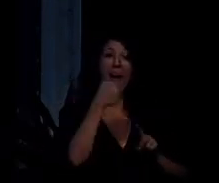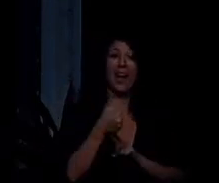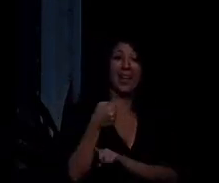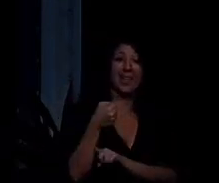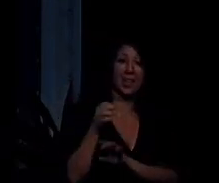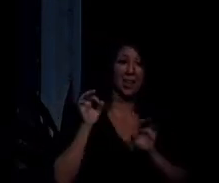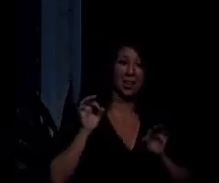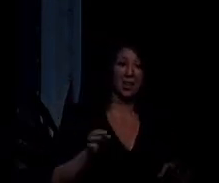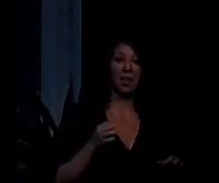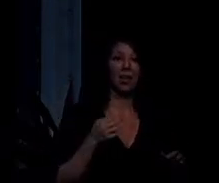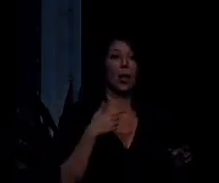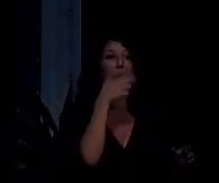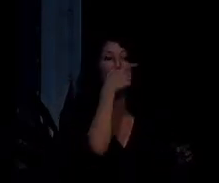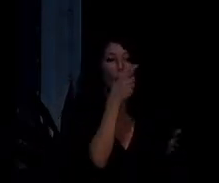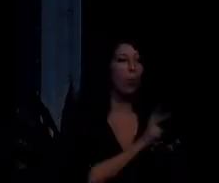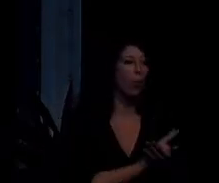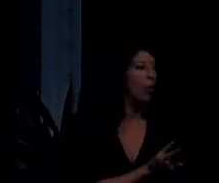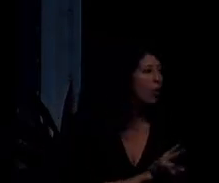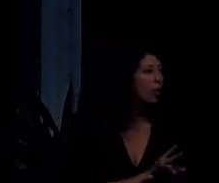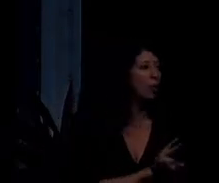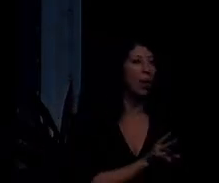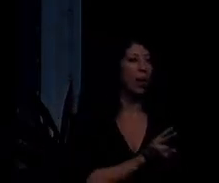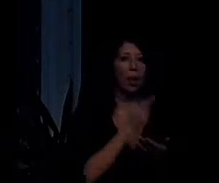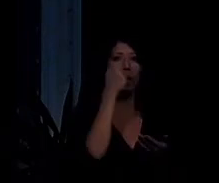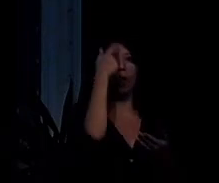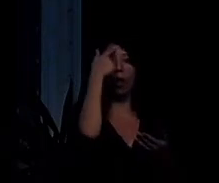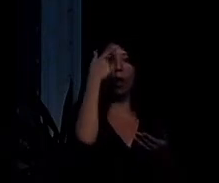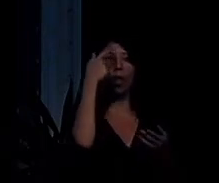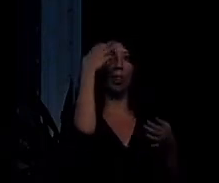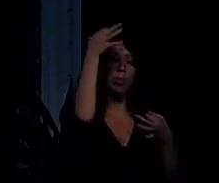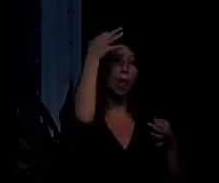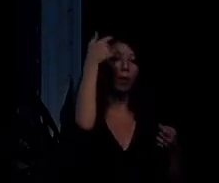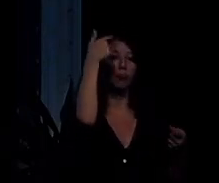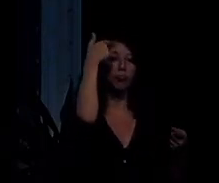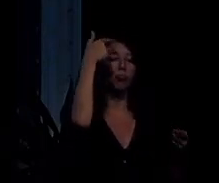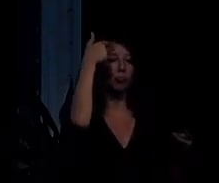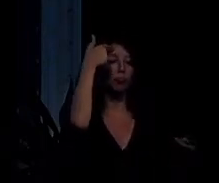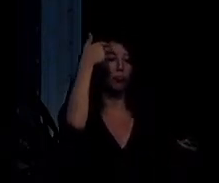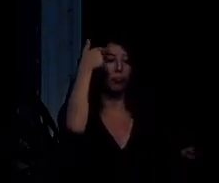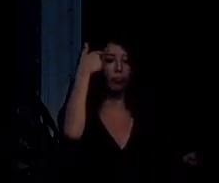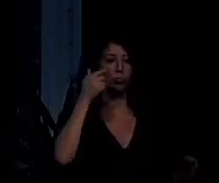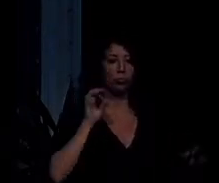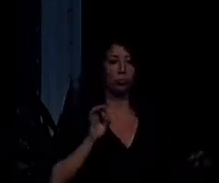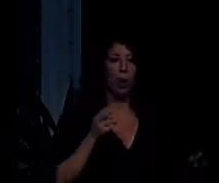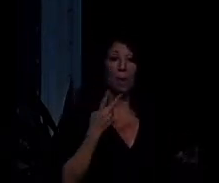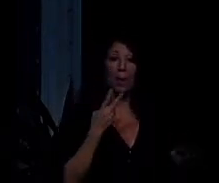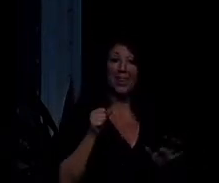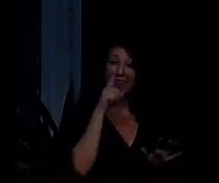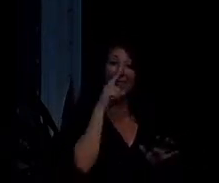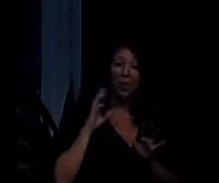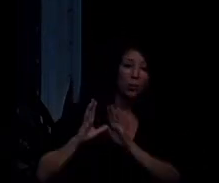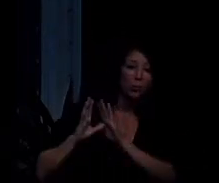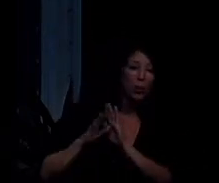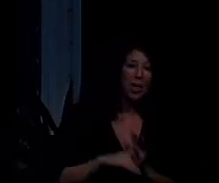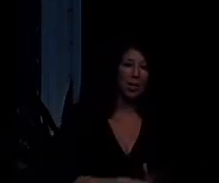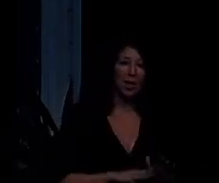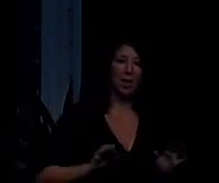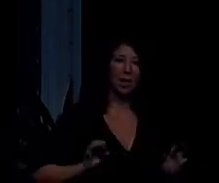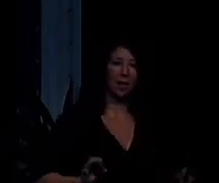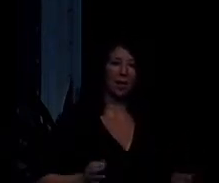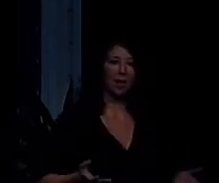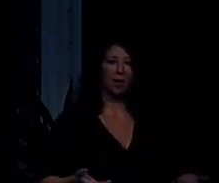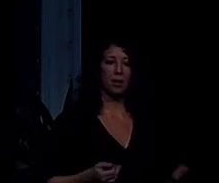sea, esta idea de no poder dormir, de reproducir constantemente los detalles, ¿no? 26 años después.